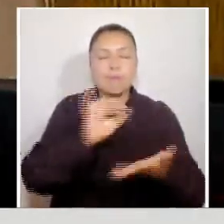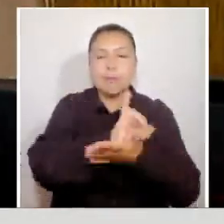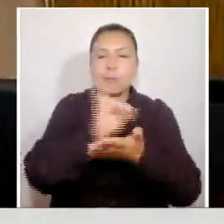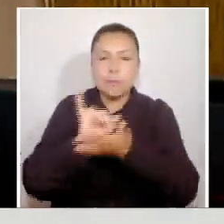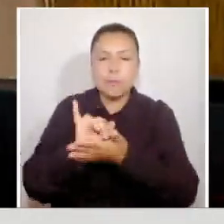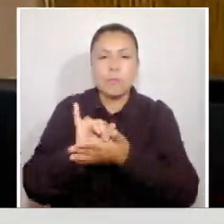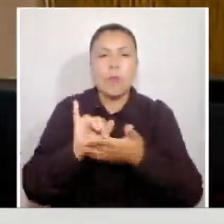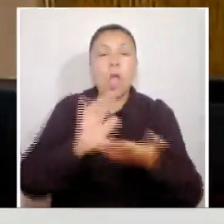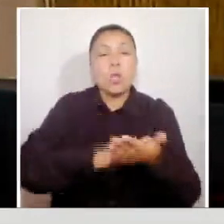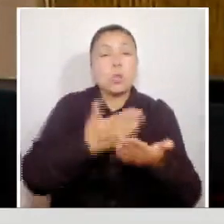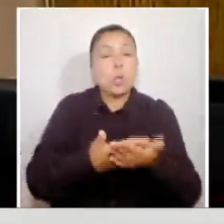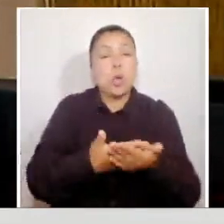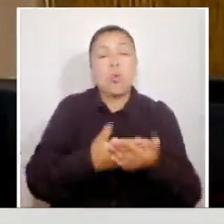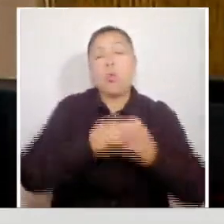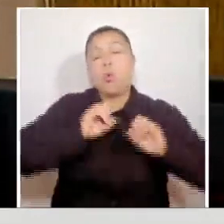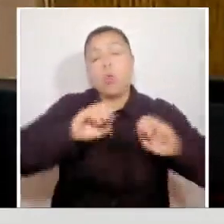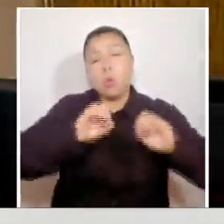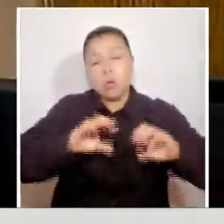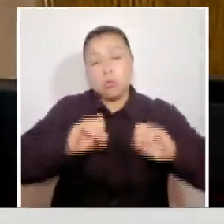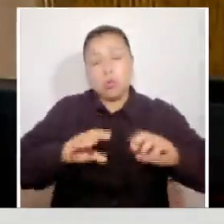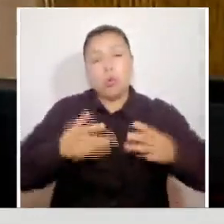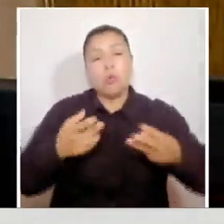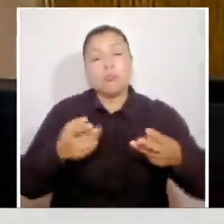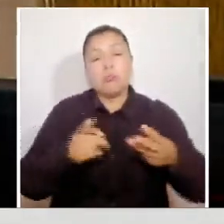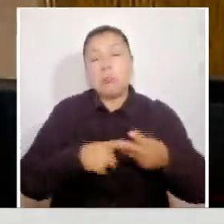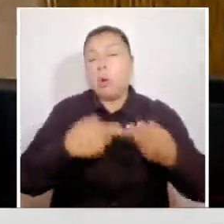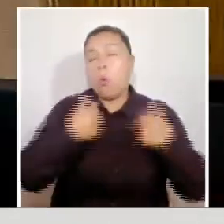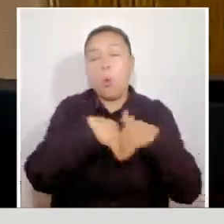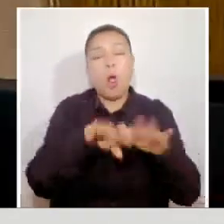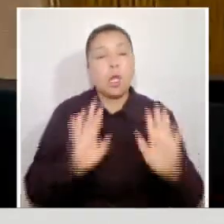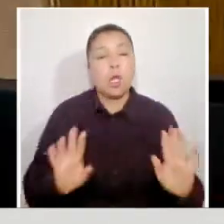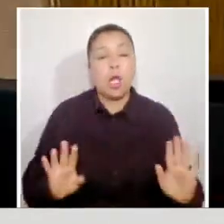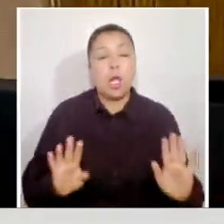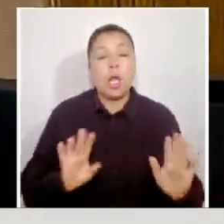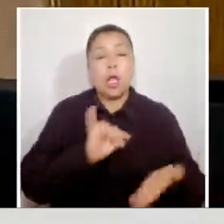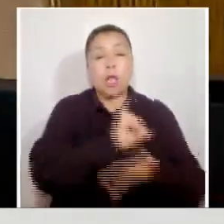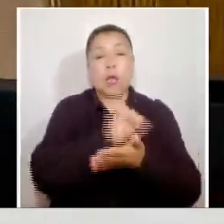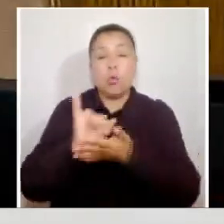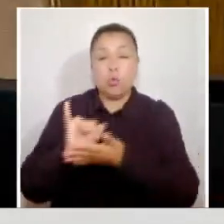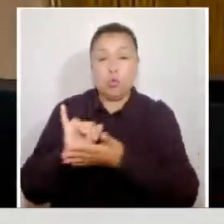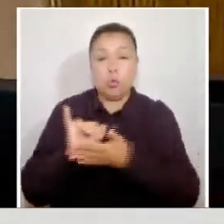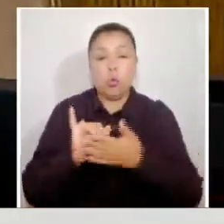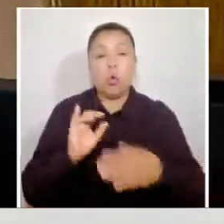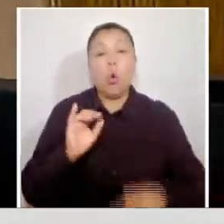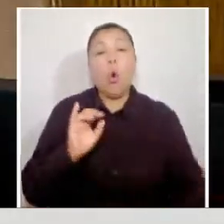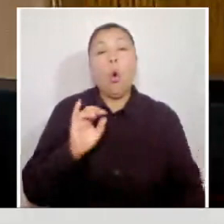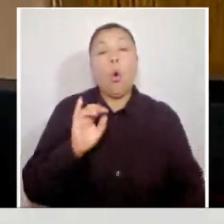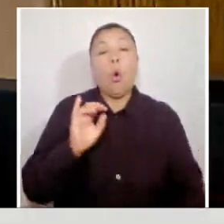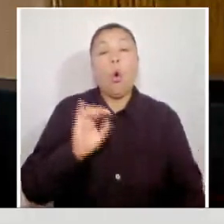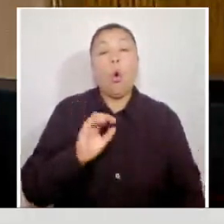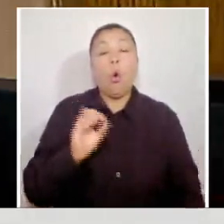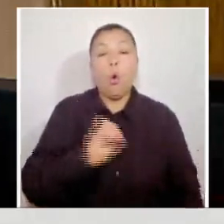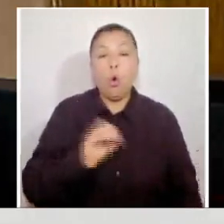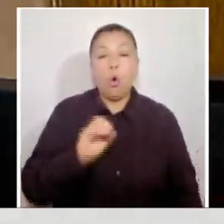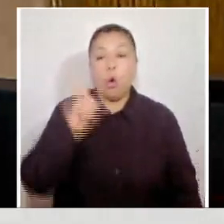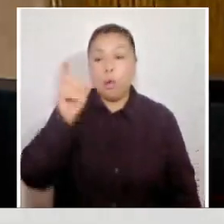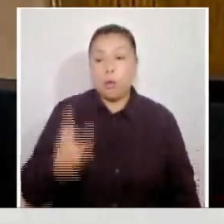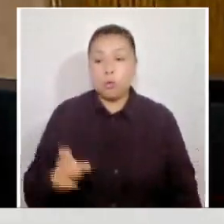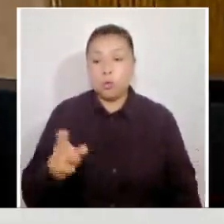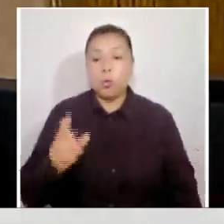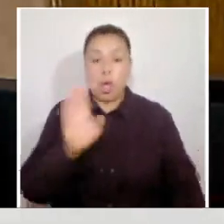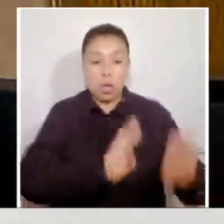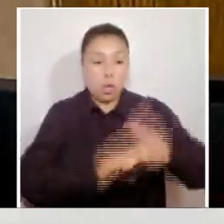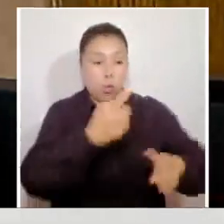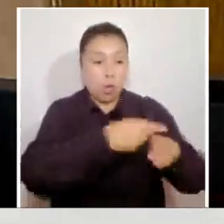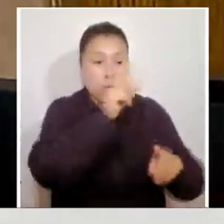salud sea educación sea cualquier organismo o lo que pasa con los cuidadores Y cuidadoras entonces